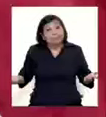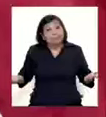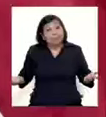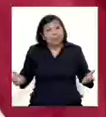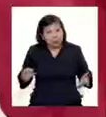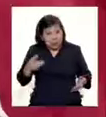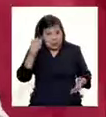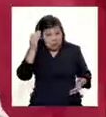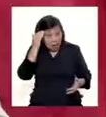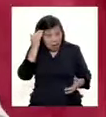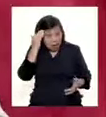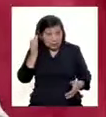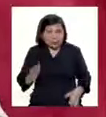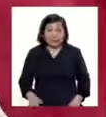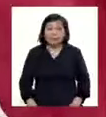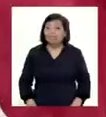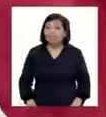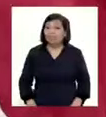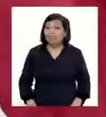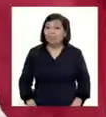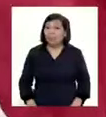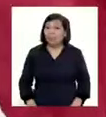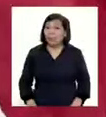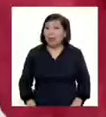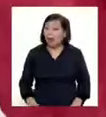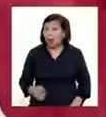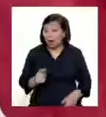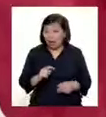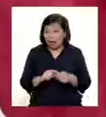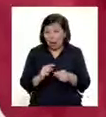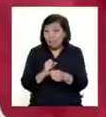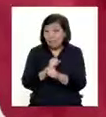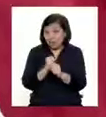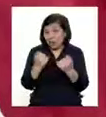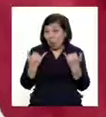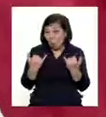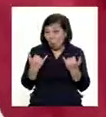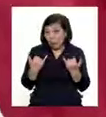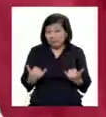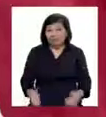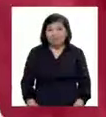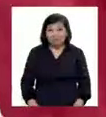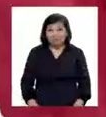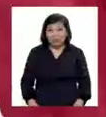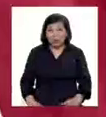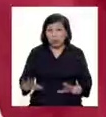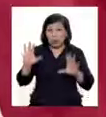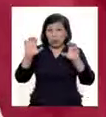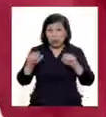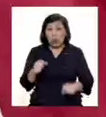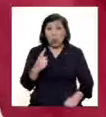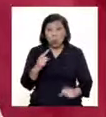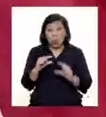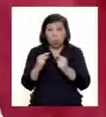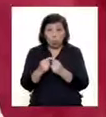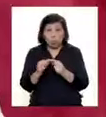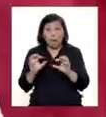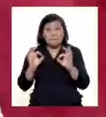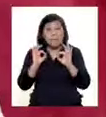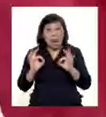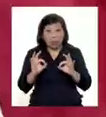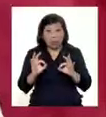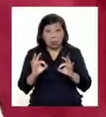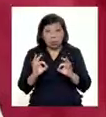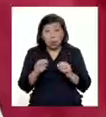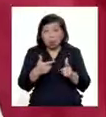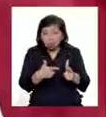alguna información al respecto? Bueno, como le digo, nosotros a primeras horas de la mañana el día de hoy justamente hemos capturado a una organización criminal